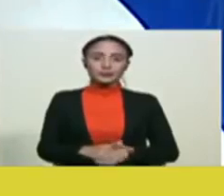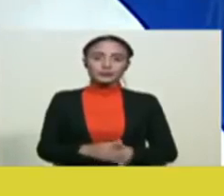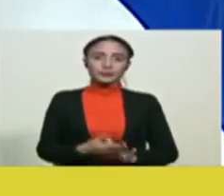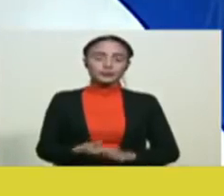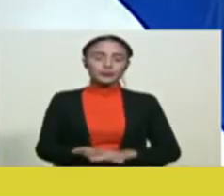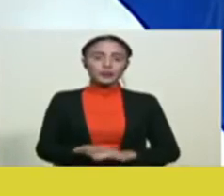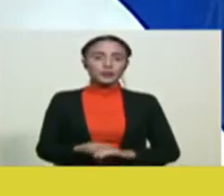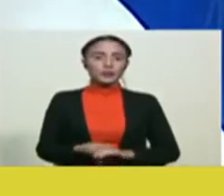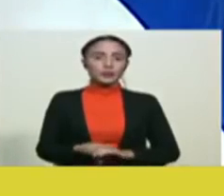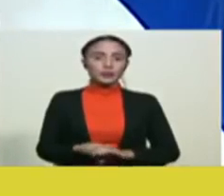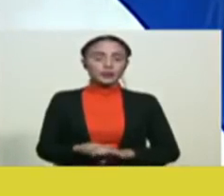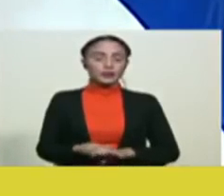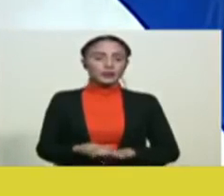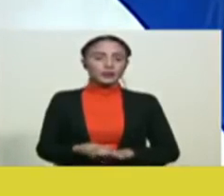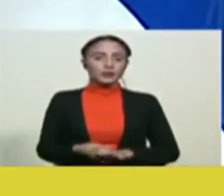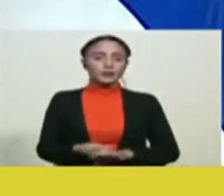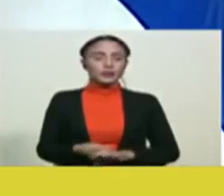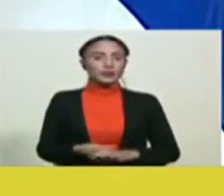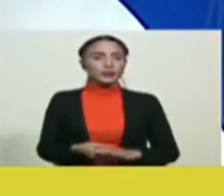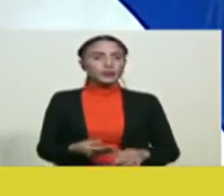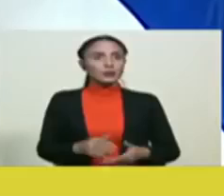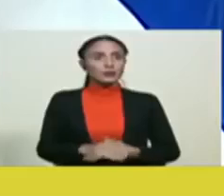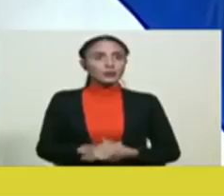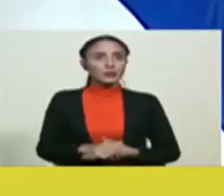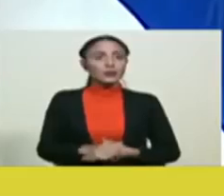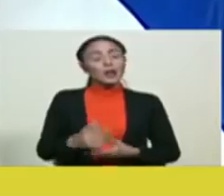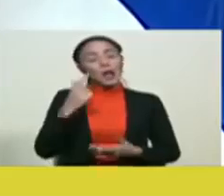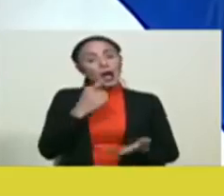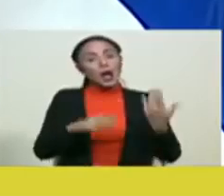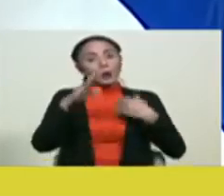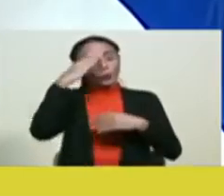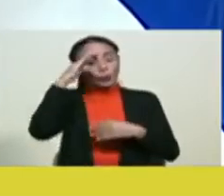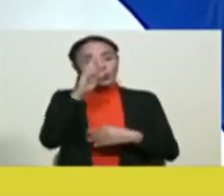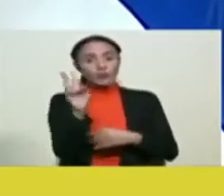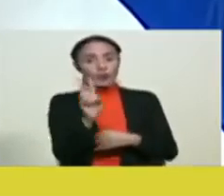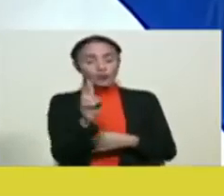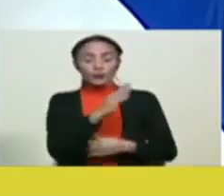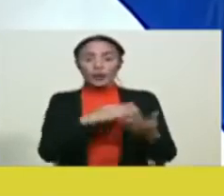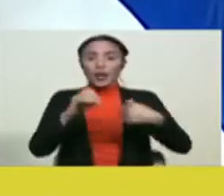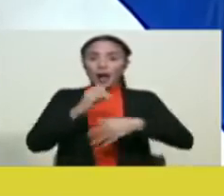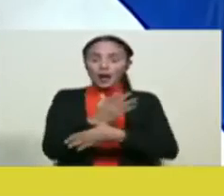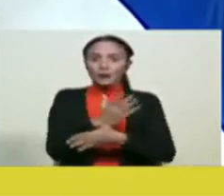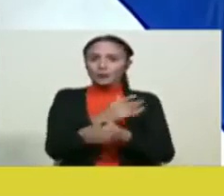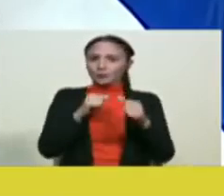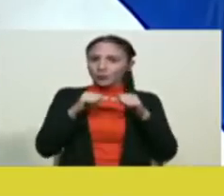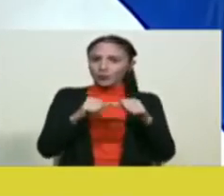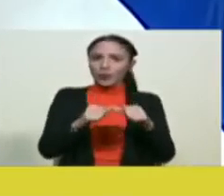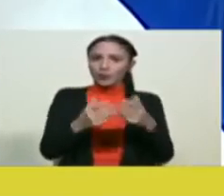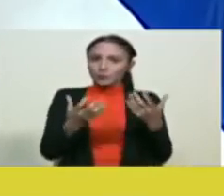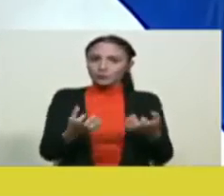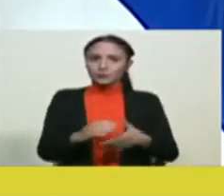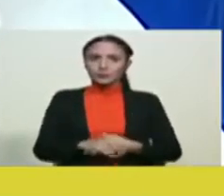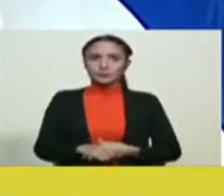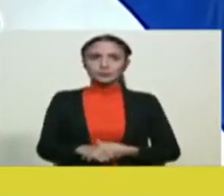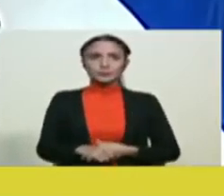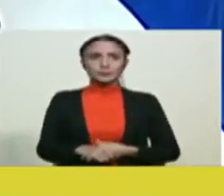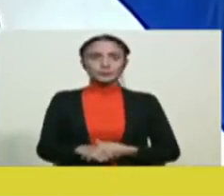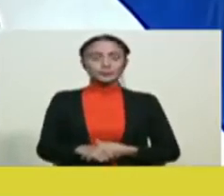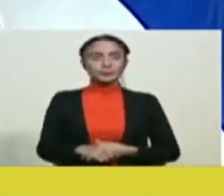una base económica sólida cuba venezuela y el alba sólida sólido